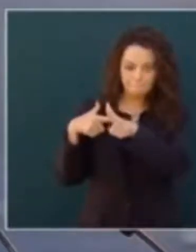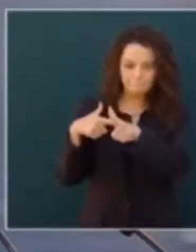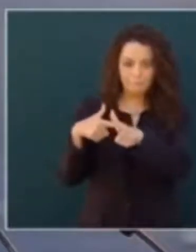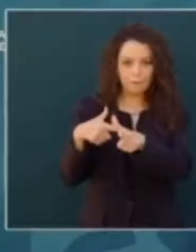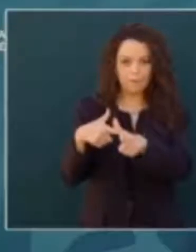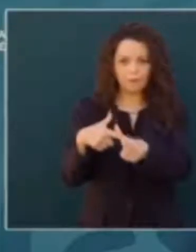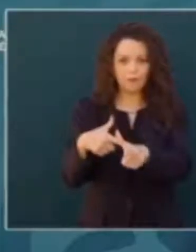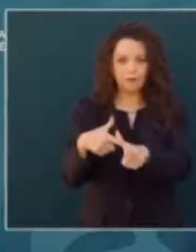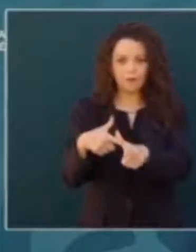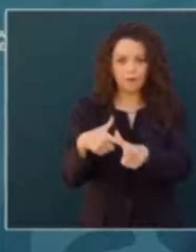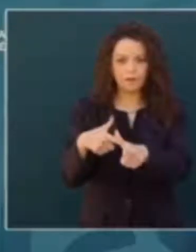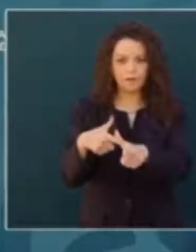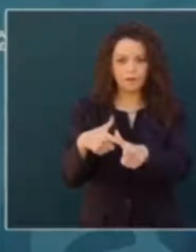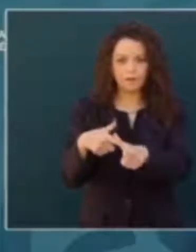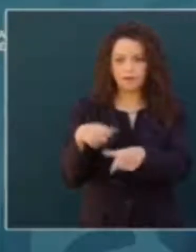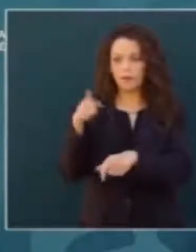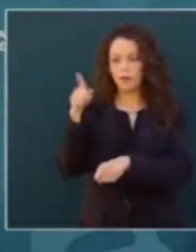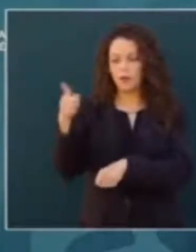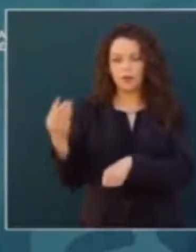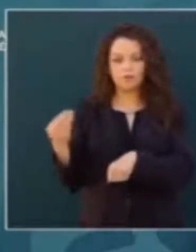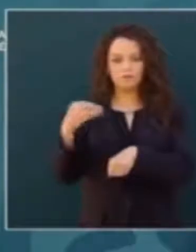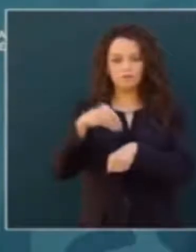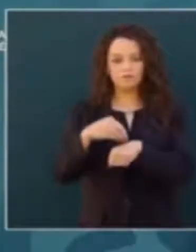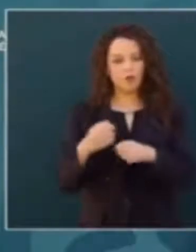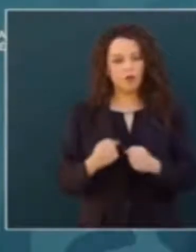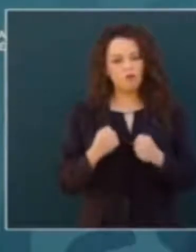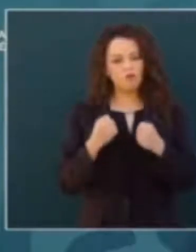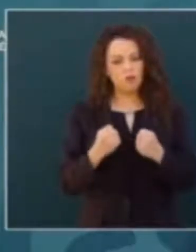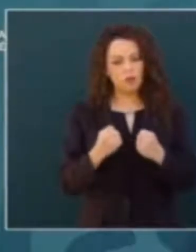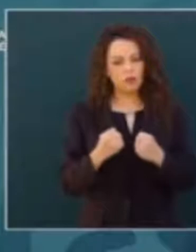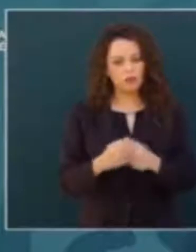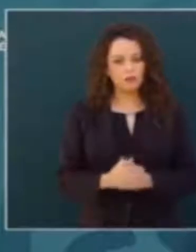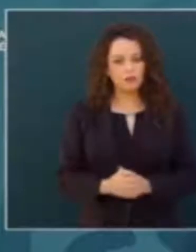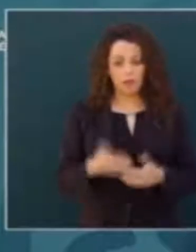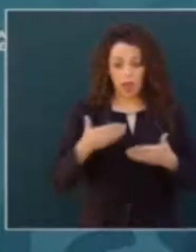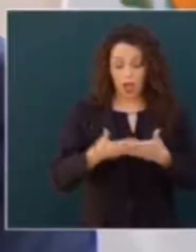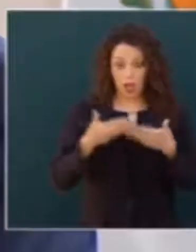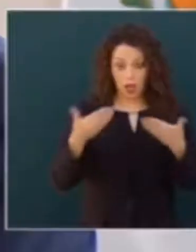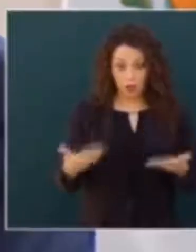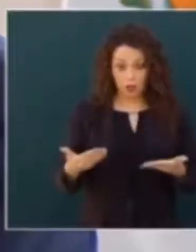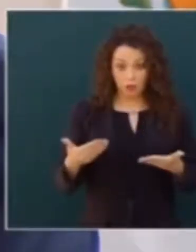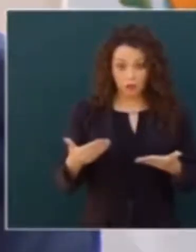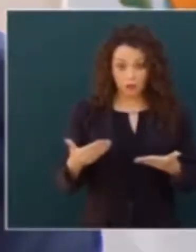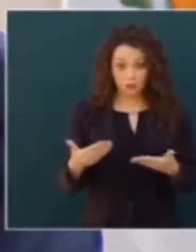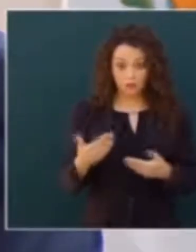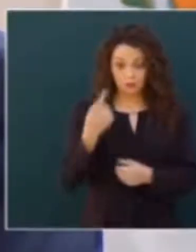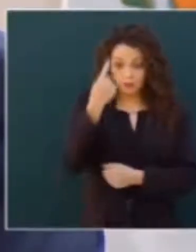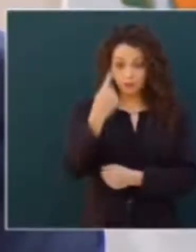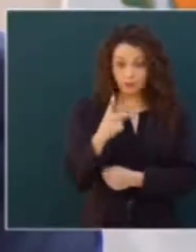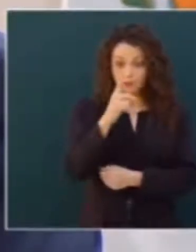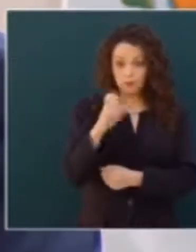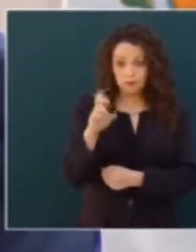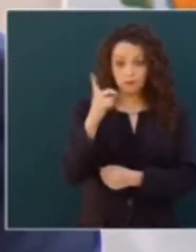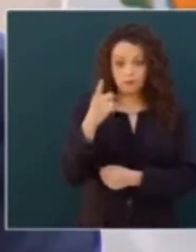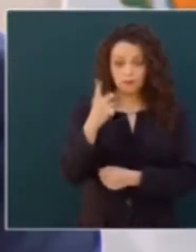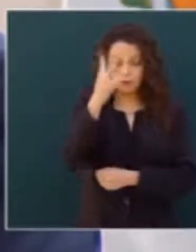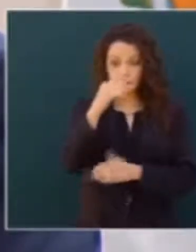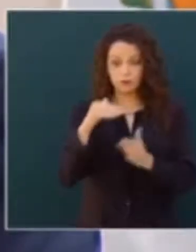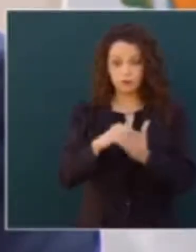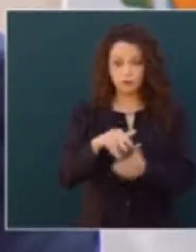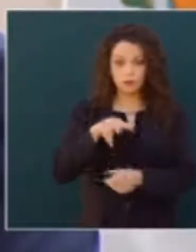poder. Ahora, por voluntad del pueblo, desde el 1 de diciembre del